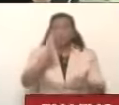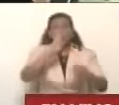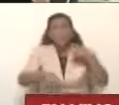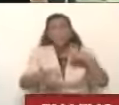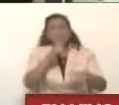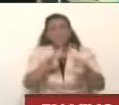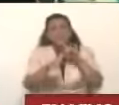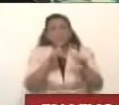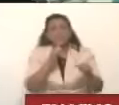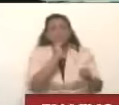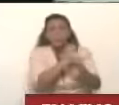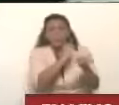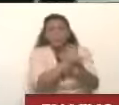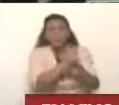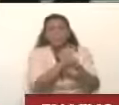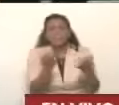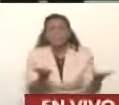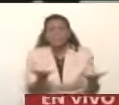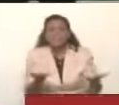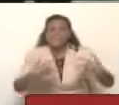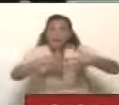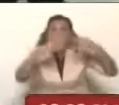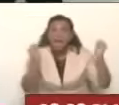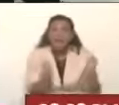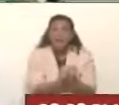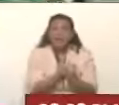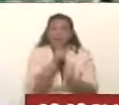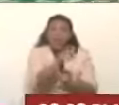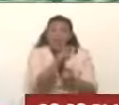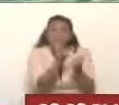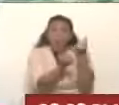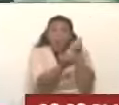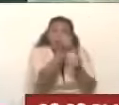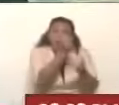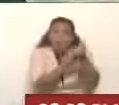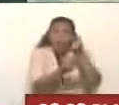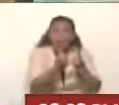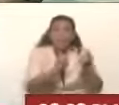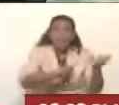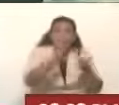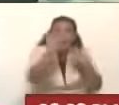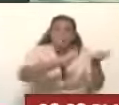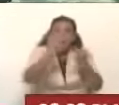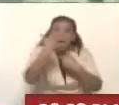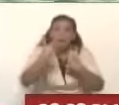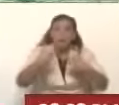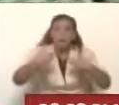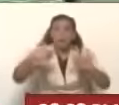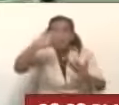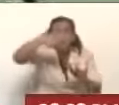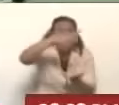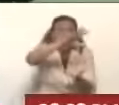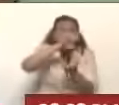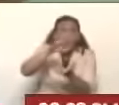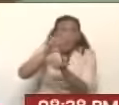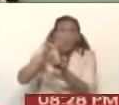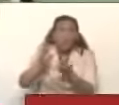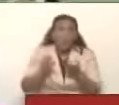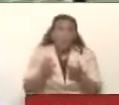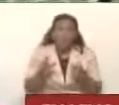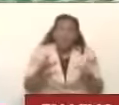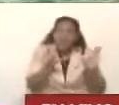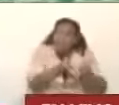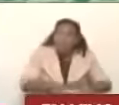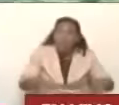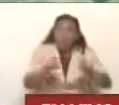hablado muchísimo de las guerras, de cómo están tratando de exportar guerra, y también lo están tratando de hacer a nuestro